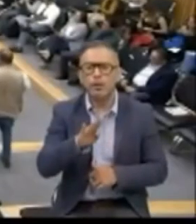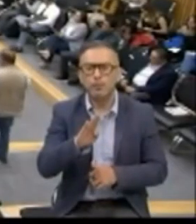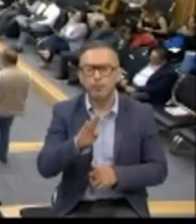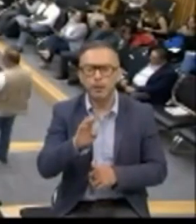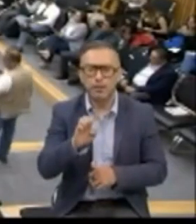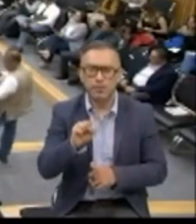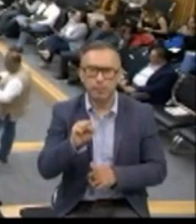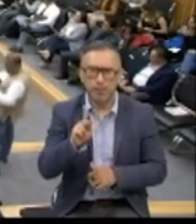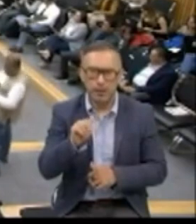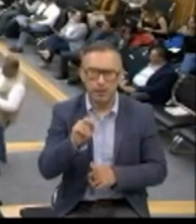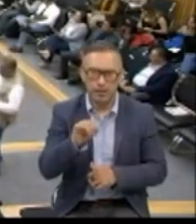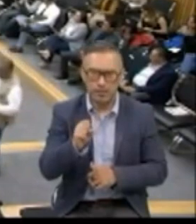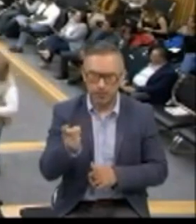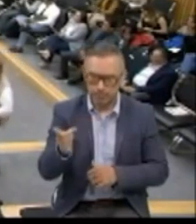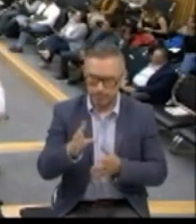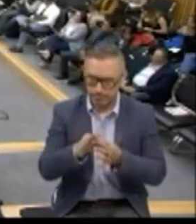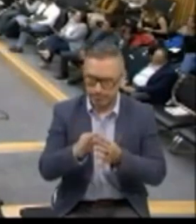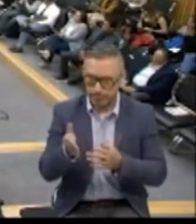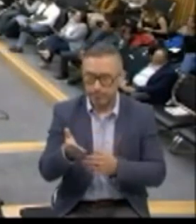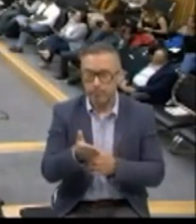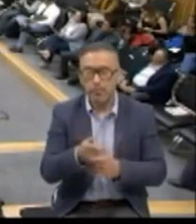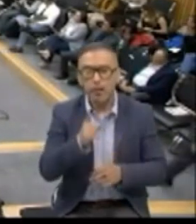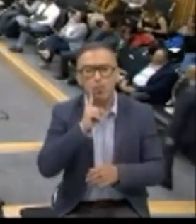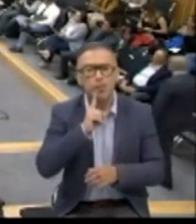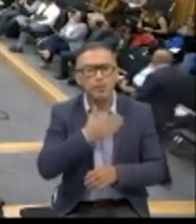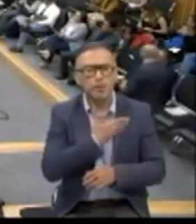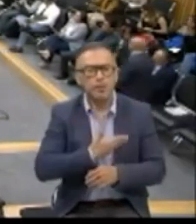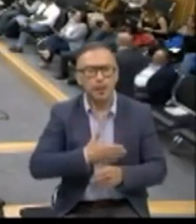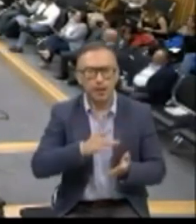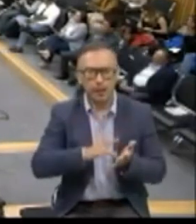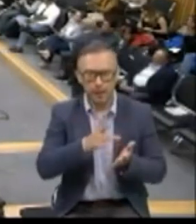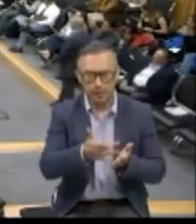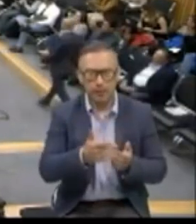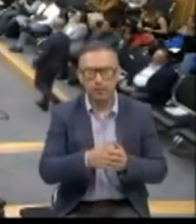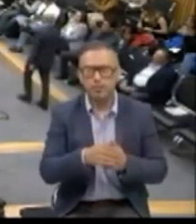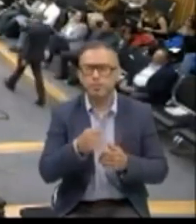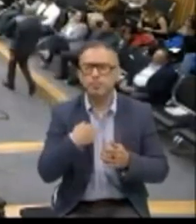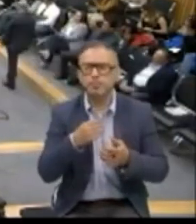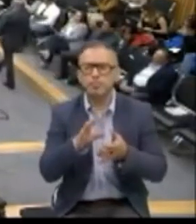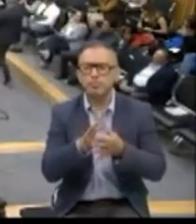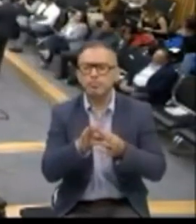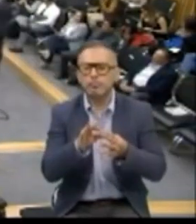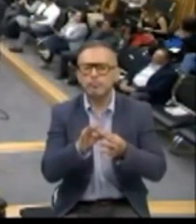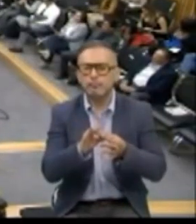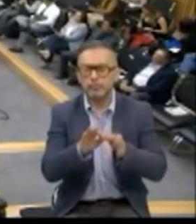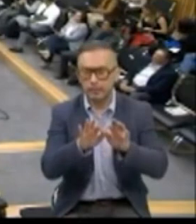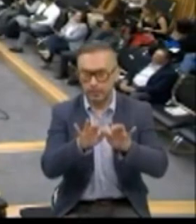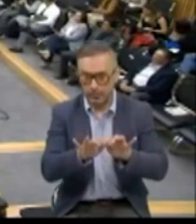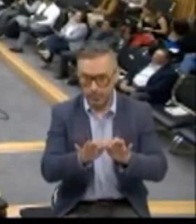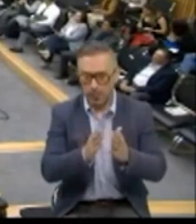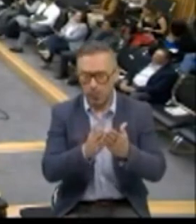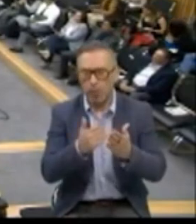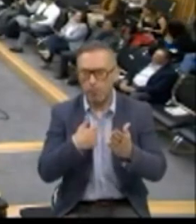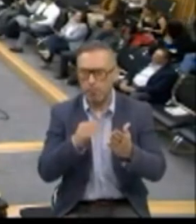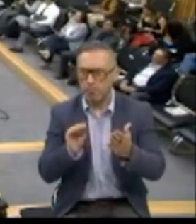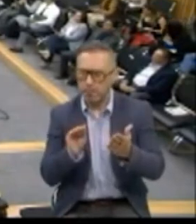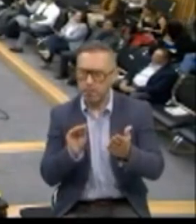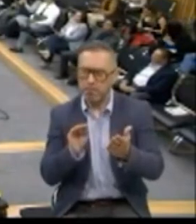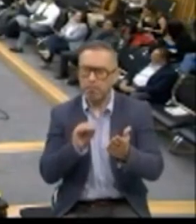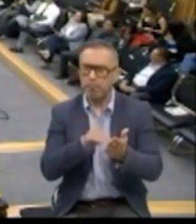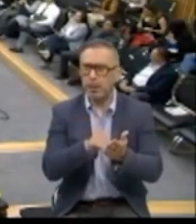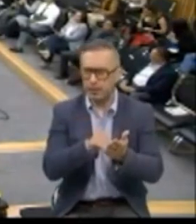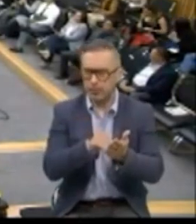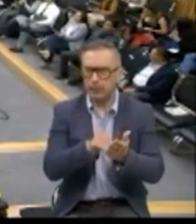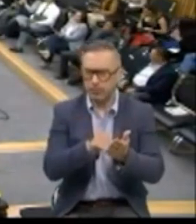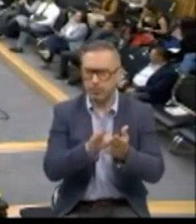la conozco en lo personal para poder saber cuáles son sus errores de operación, pero el hecho de que no haya